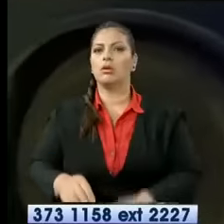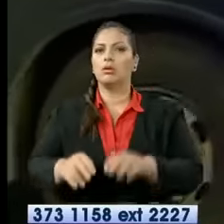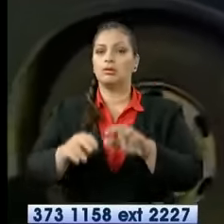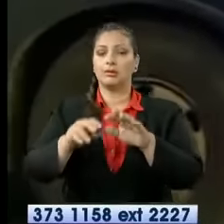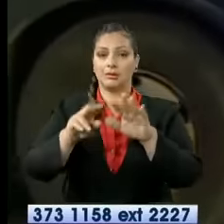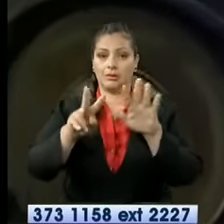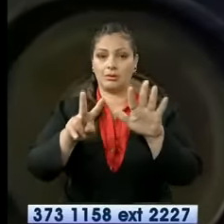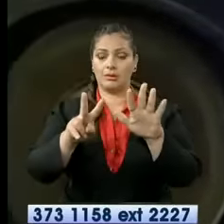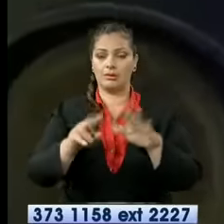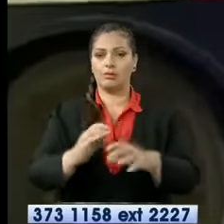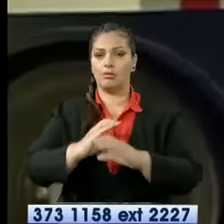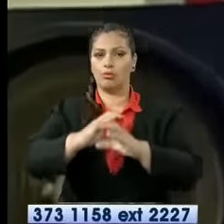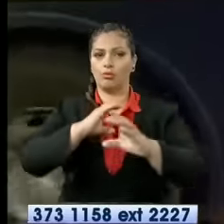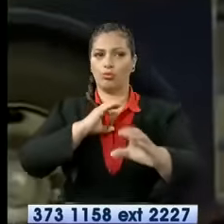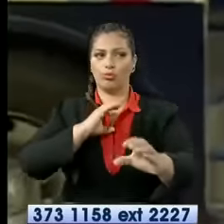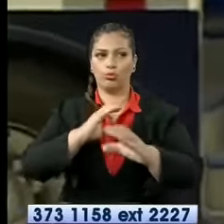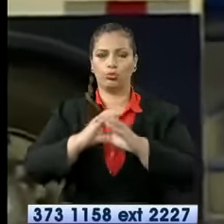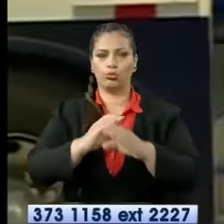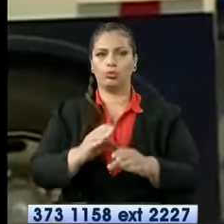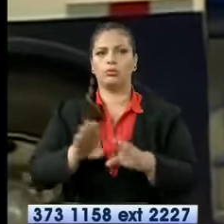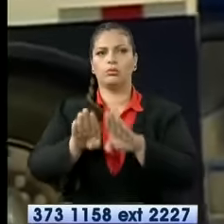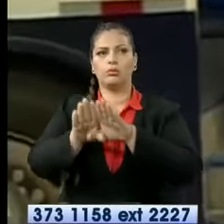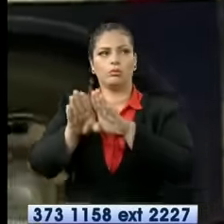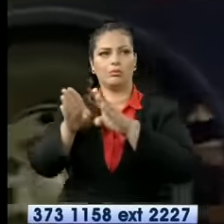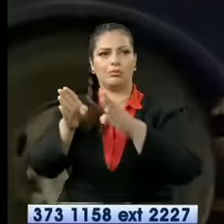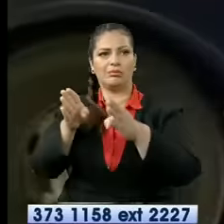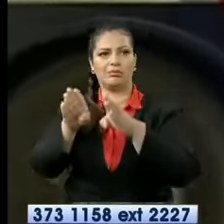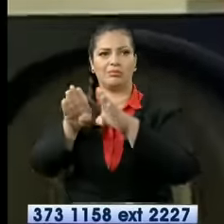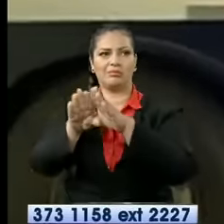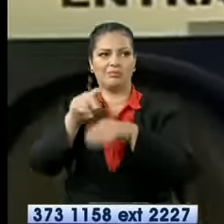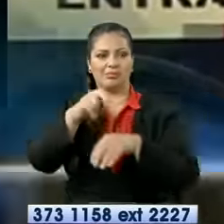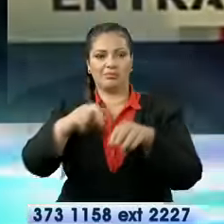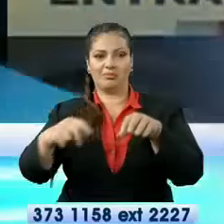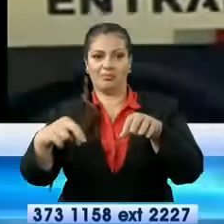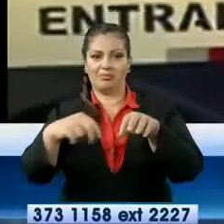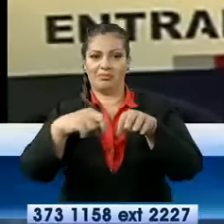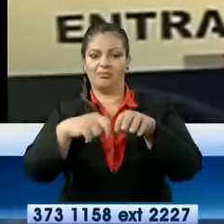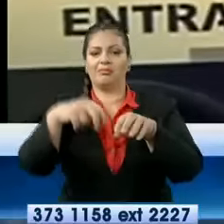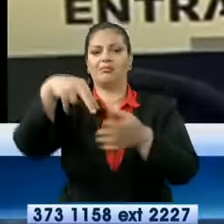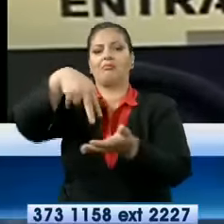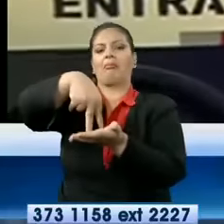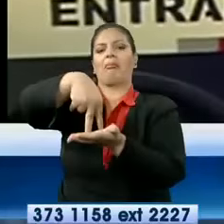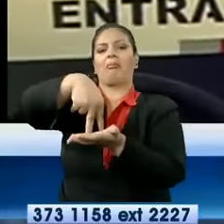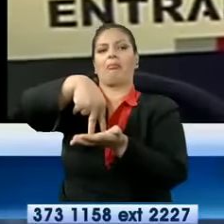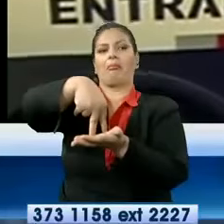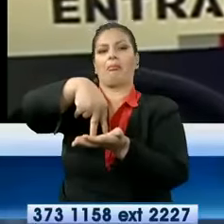buses circulan con las puertas abiertas y con personas en el estribo, no puede ser.